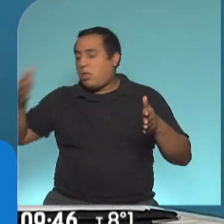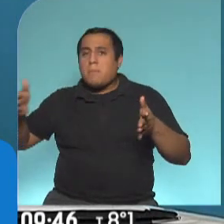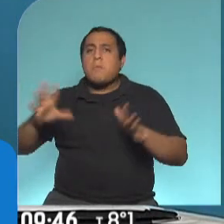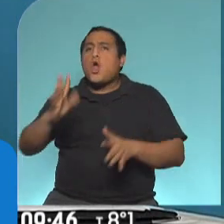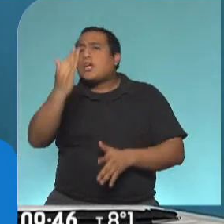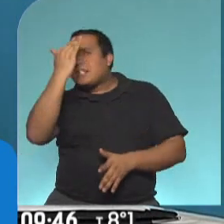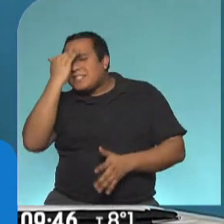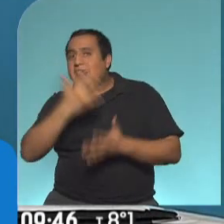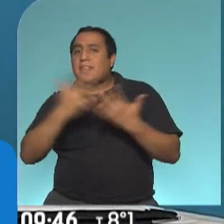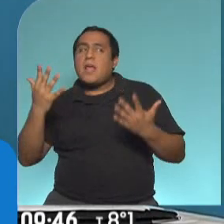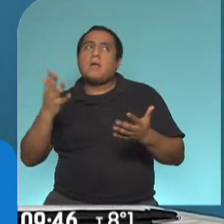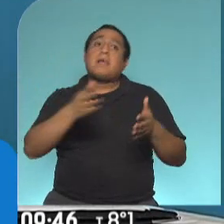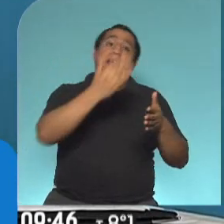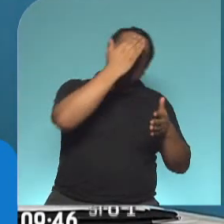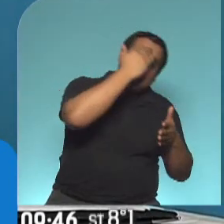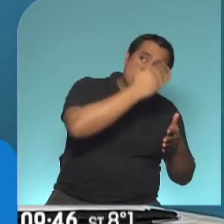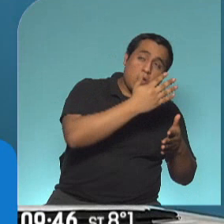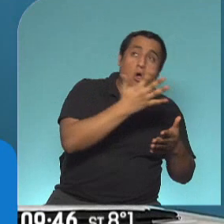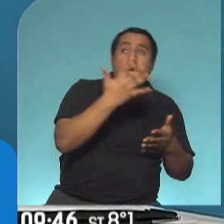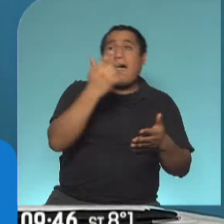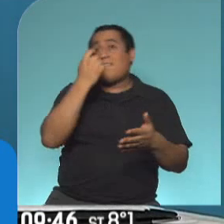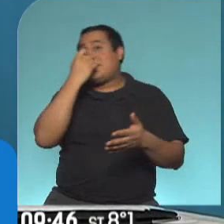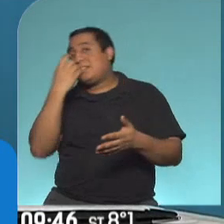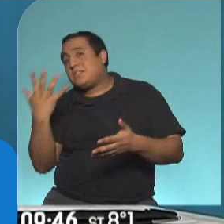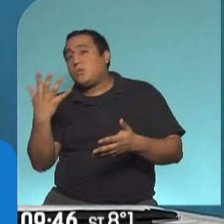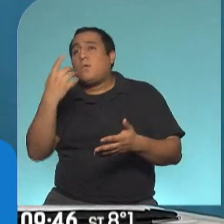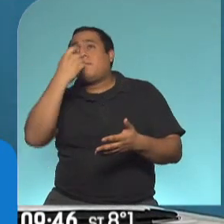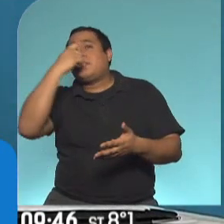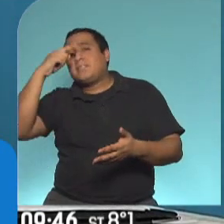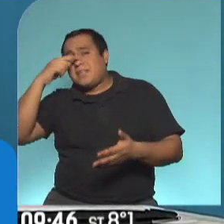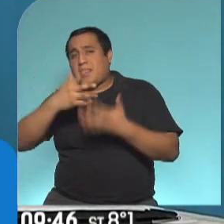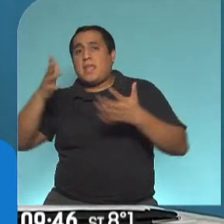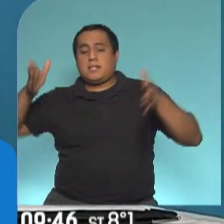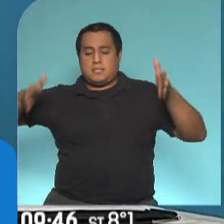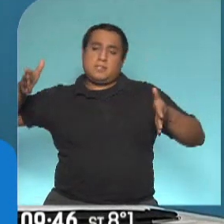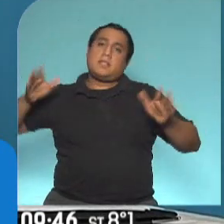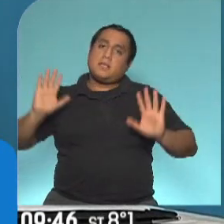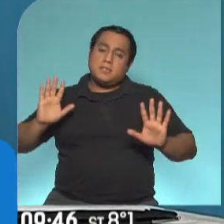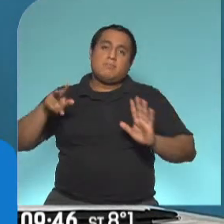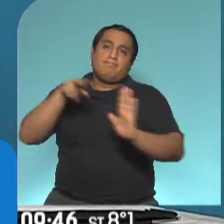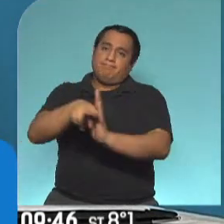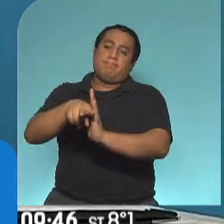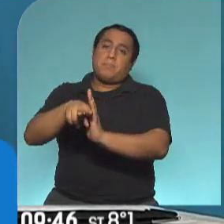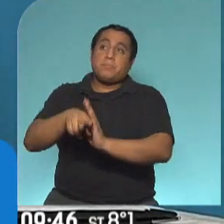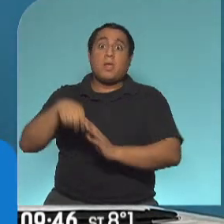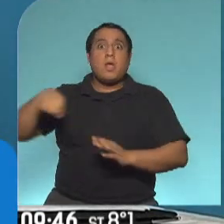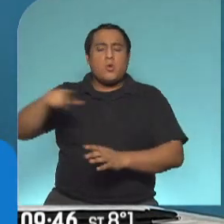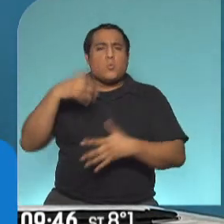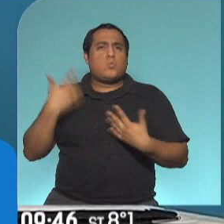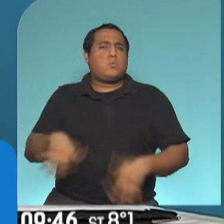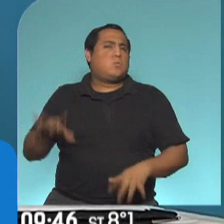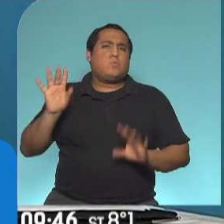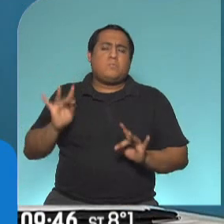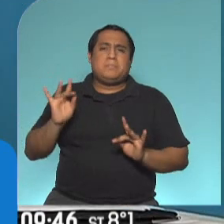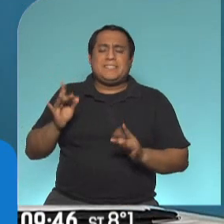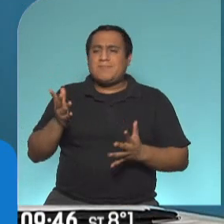15 días a 25 a 27 días todos estos pacientes son muy complejos y requieren